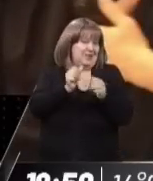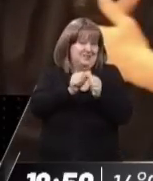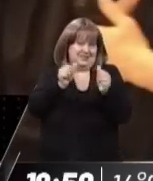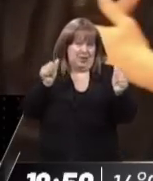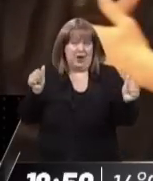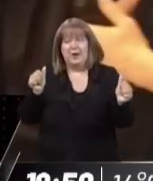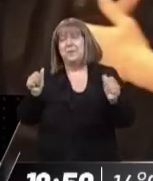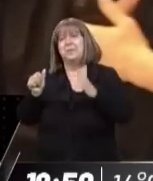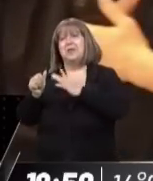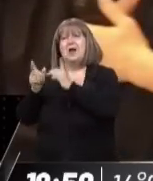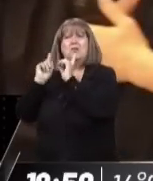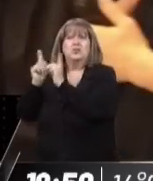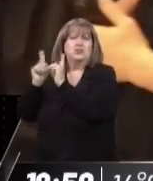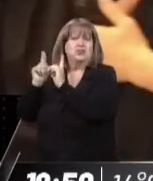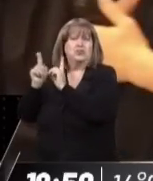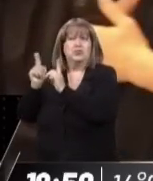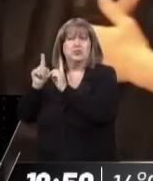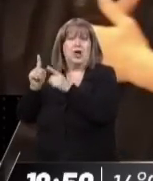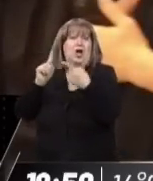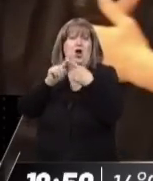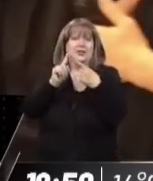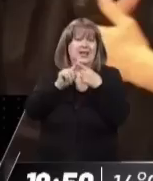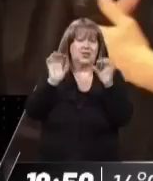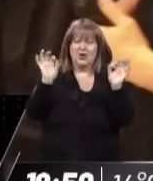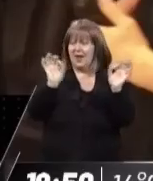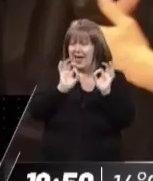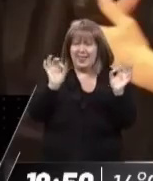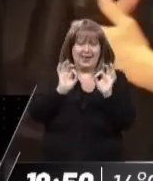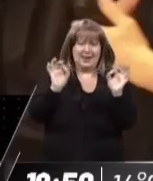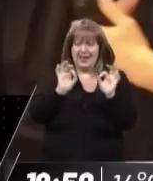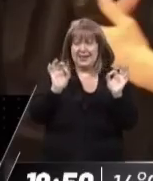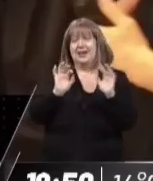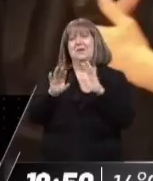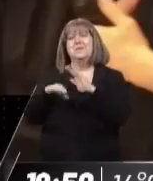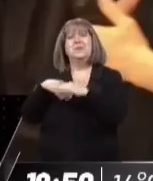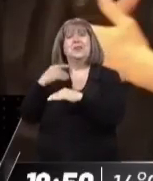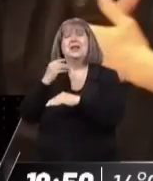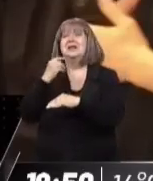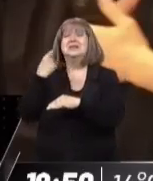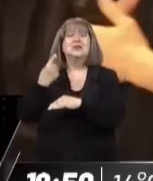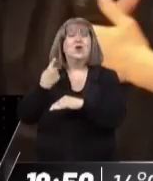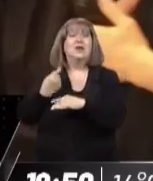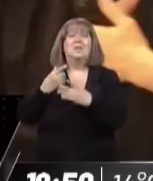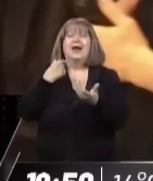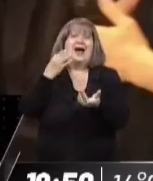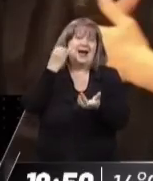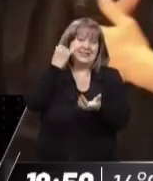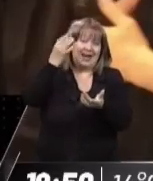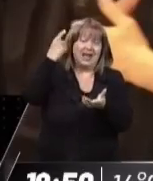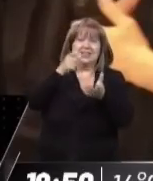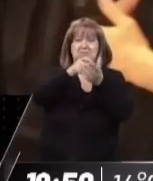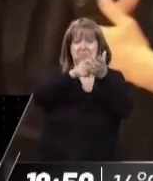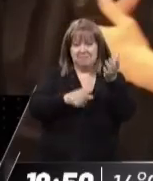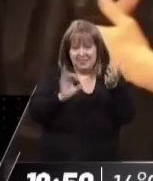ellos y bueno, ya allí pierden el contacto, digo, físicamente, Sofi. Claro, porque bueno, no existían WhatsApp, no habían